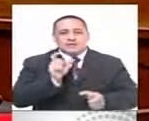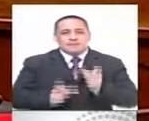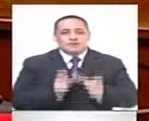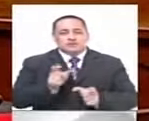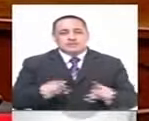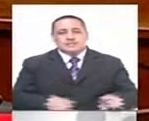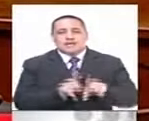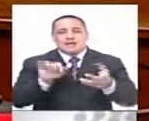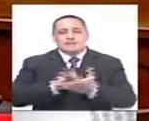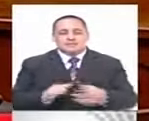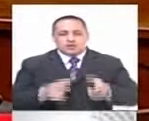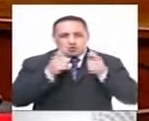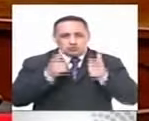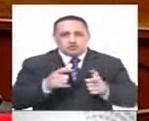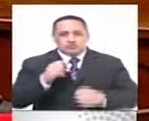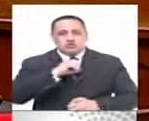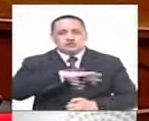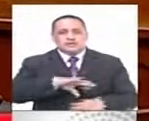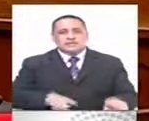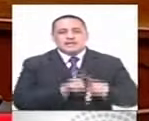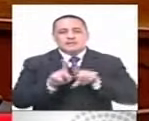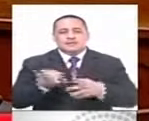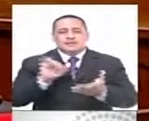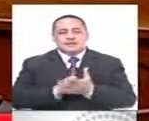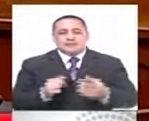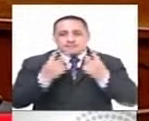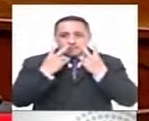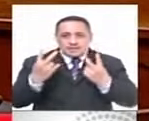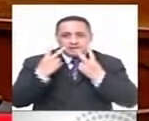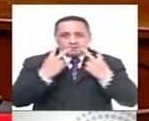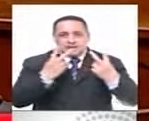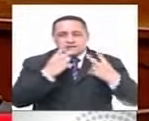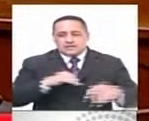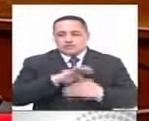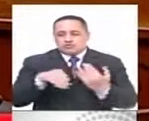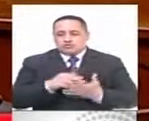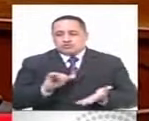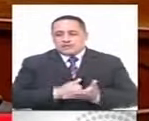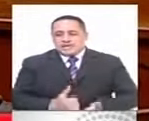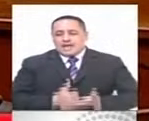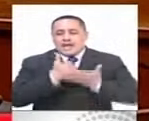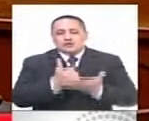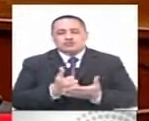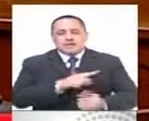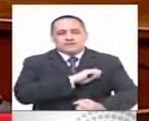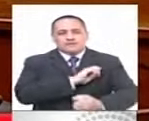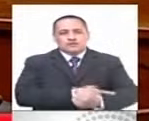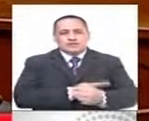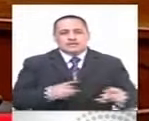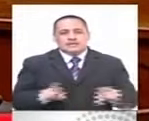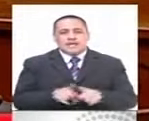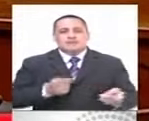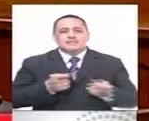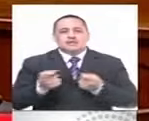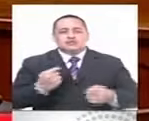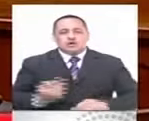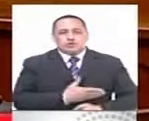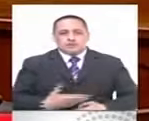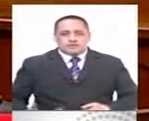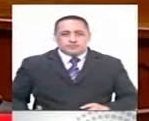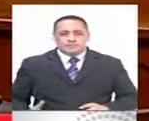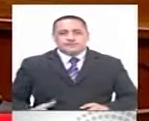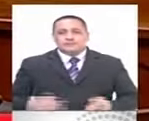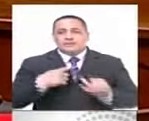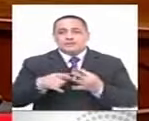ciudadana y de vigilancia social a través de veedurías que contribuyan a fortalecer la administración pública.